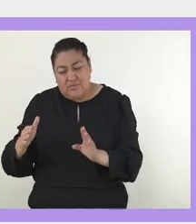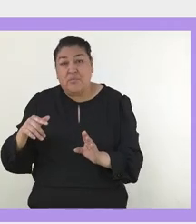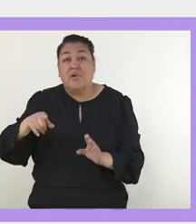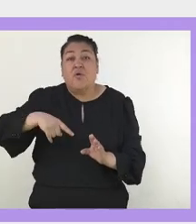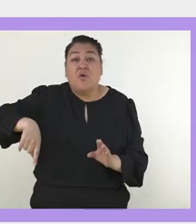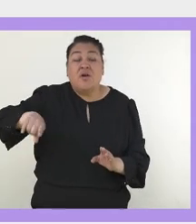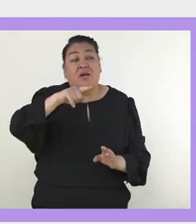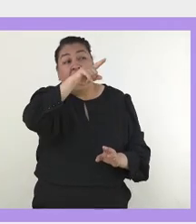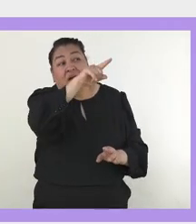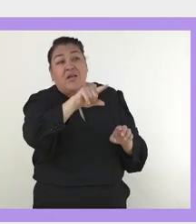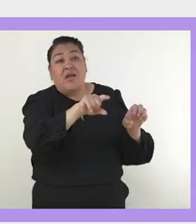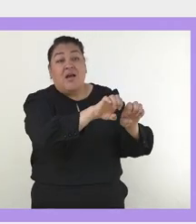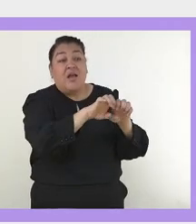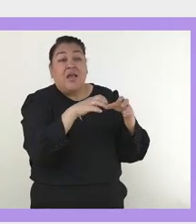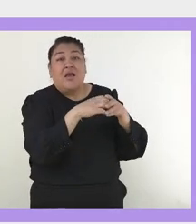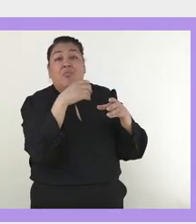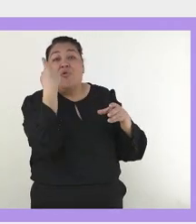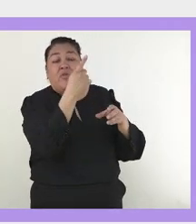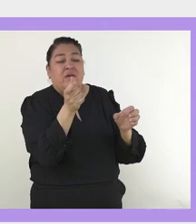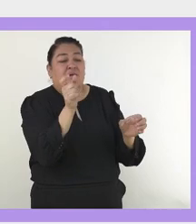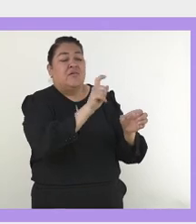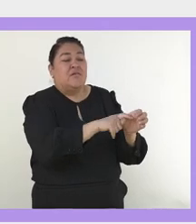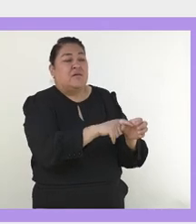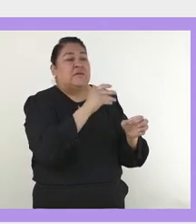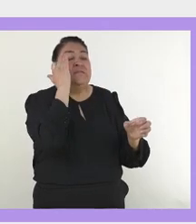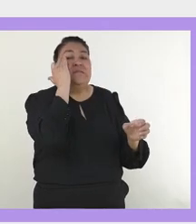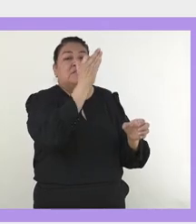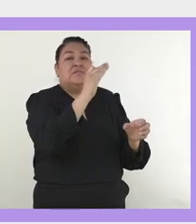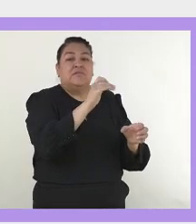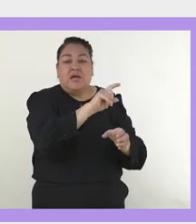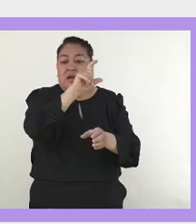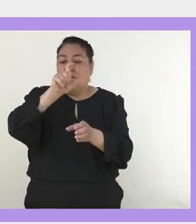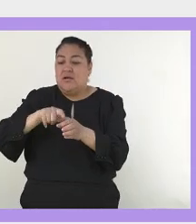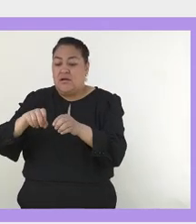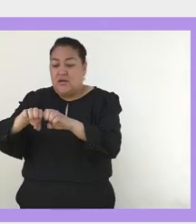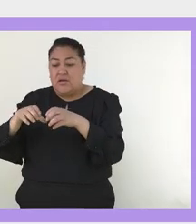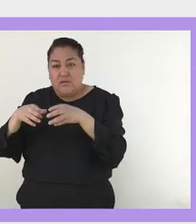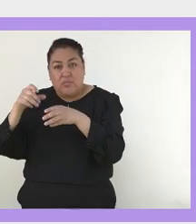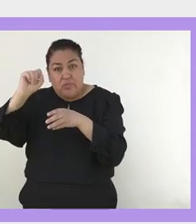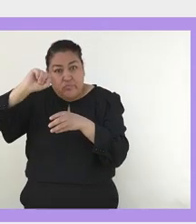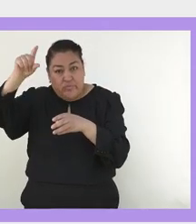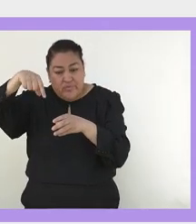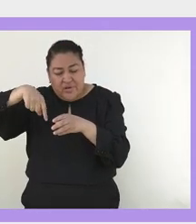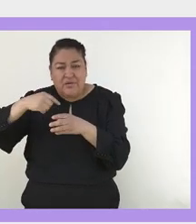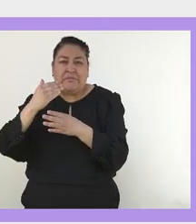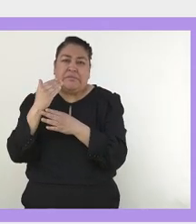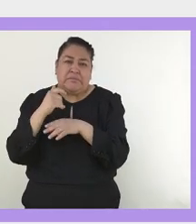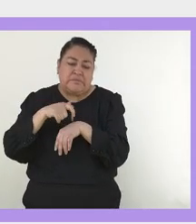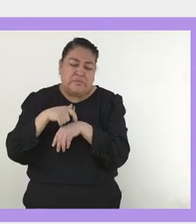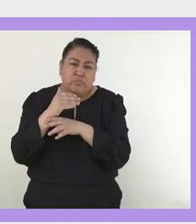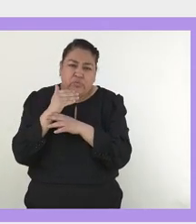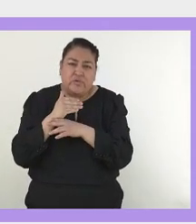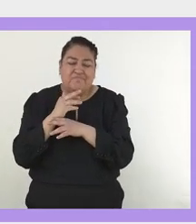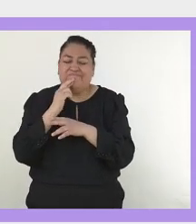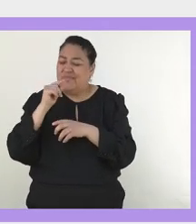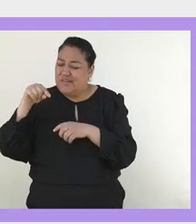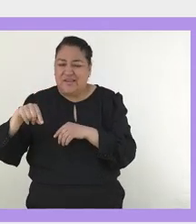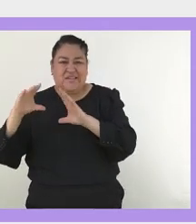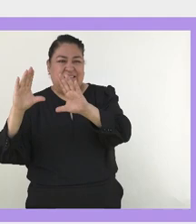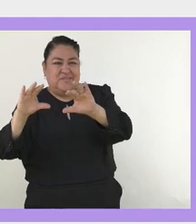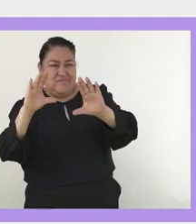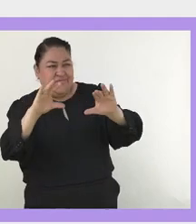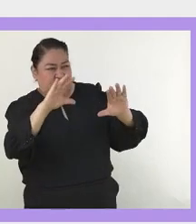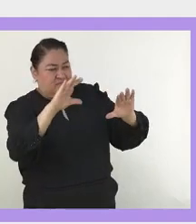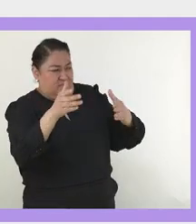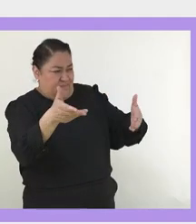sus clubes y por eso la importancia de esta socialización de lo que se busca selección nacional de compartirlo para que